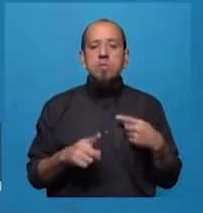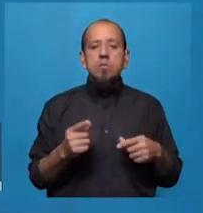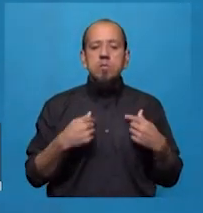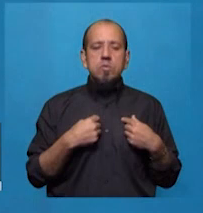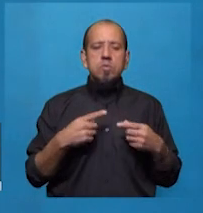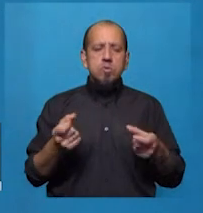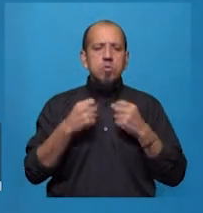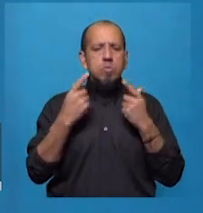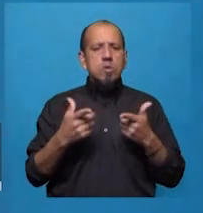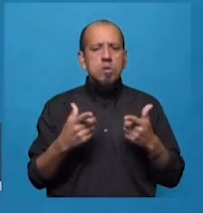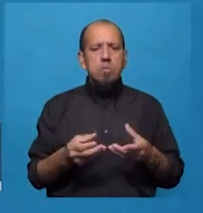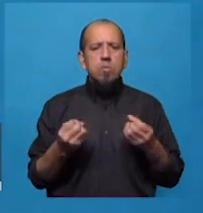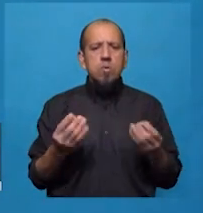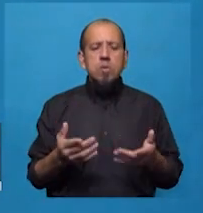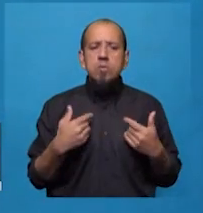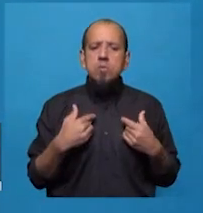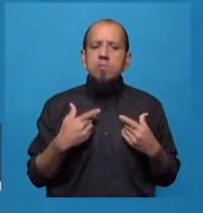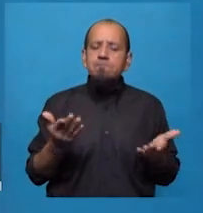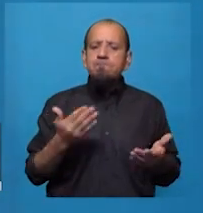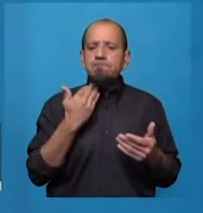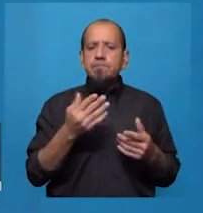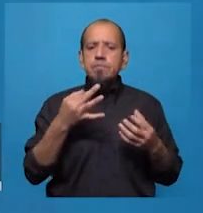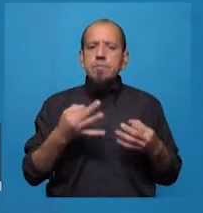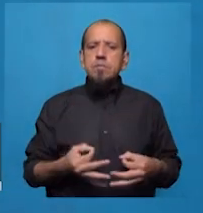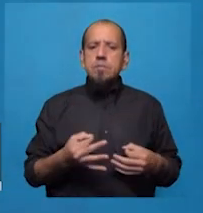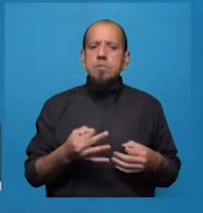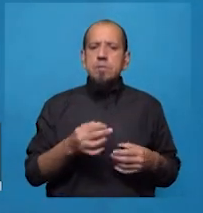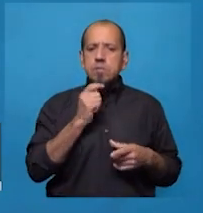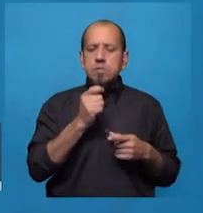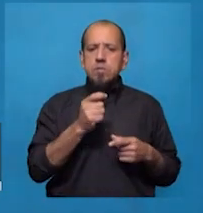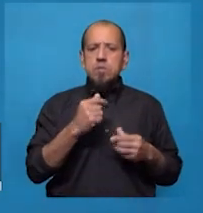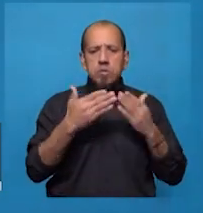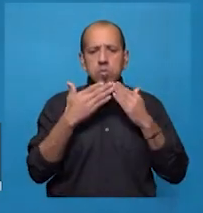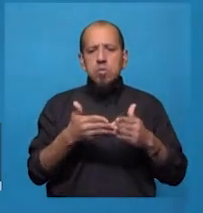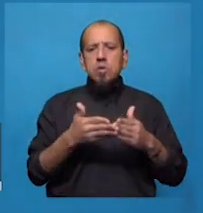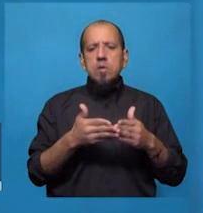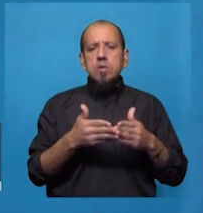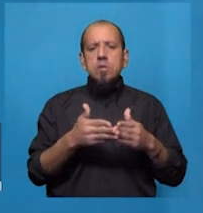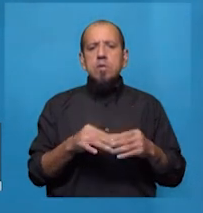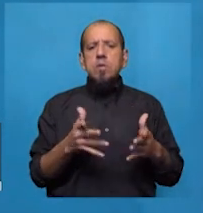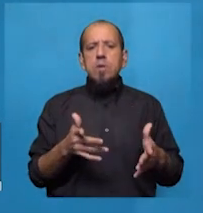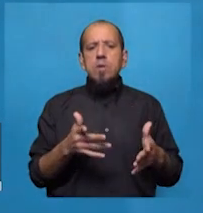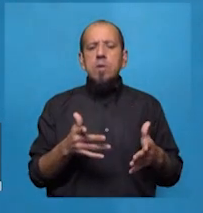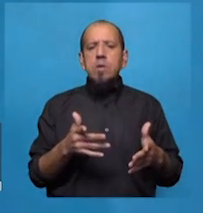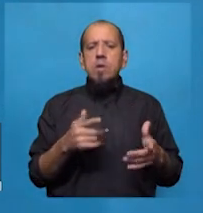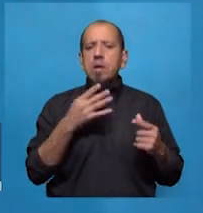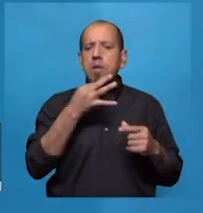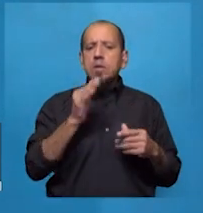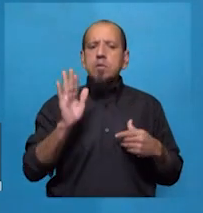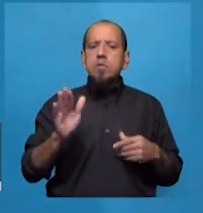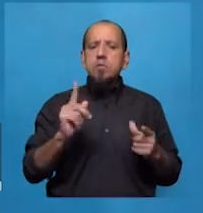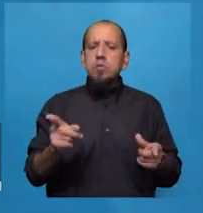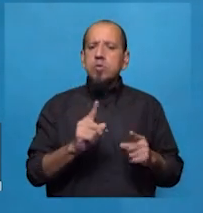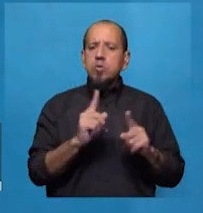nos sorprendió porque entre otras cosas yo no sé si eso está registrado por la prensa pero se lo vamos a preguntar al ministro que él prometía no más